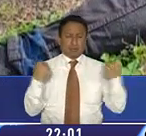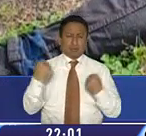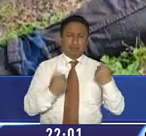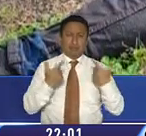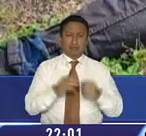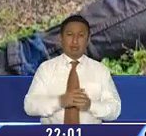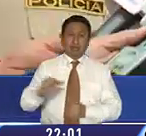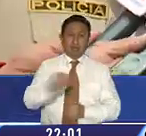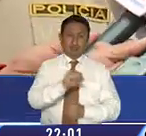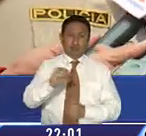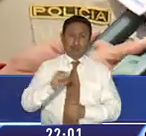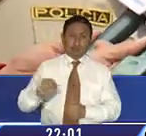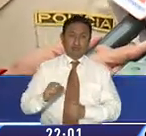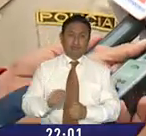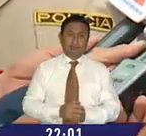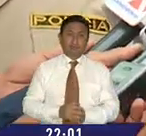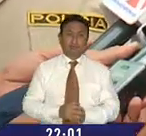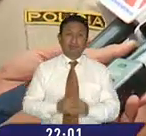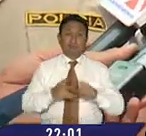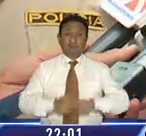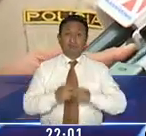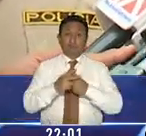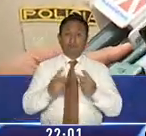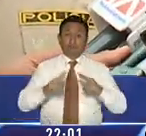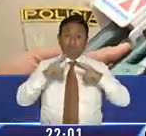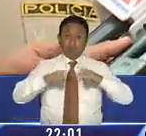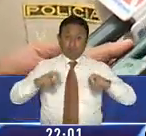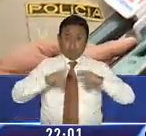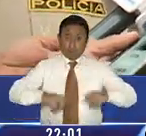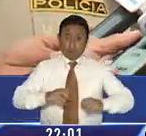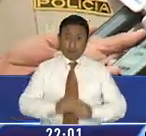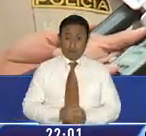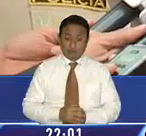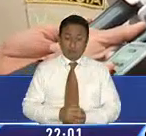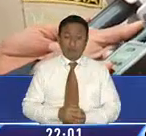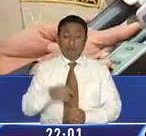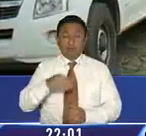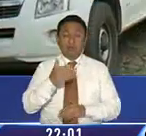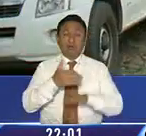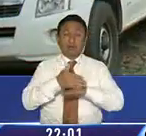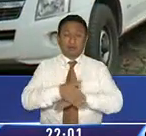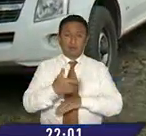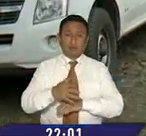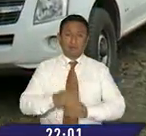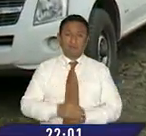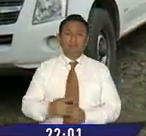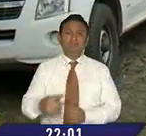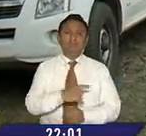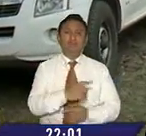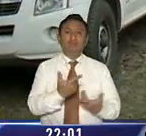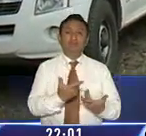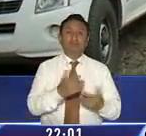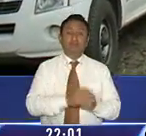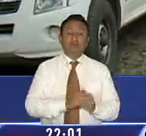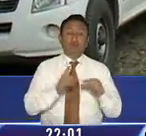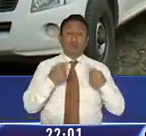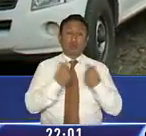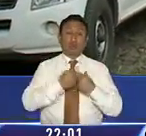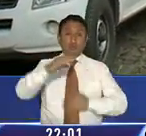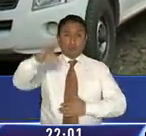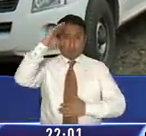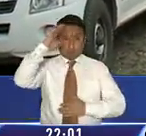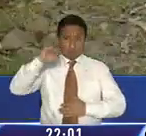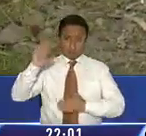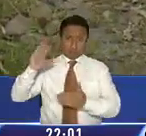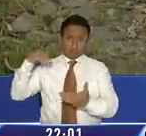heridas de arma blanca. Estamos haciendo las primeras investigaciones de campo y ya los resultados se alojarán ya. El hecho obligó a un gran despliegue policial